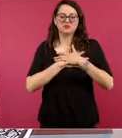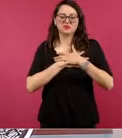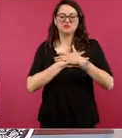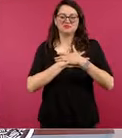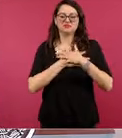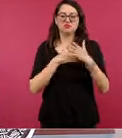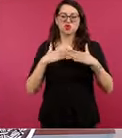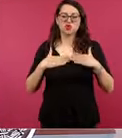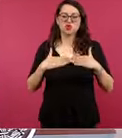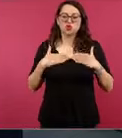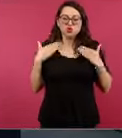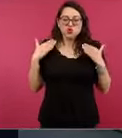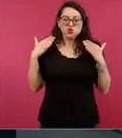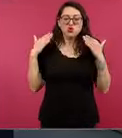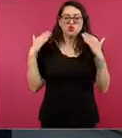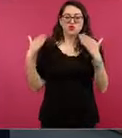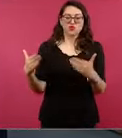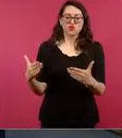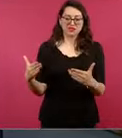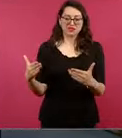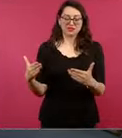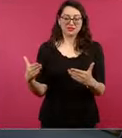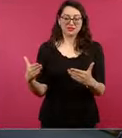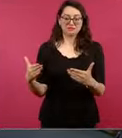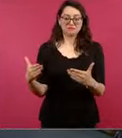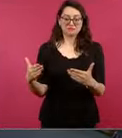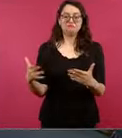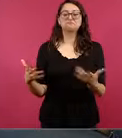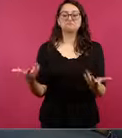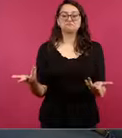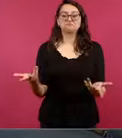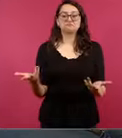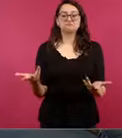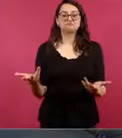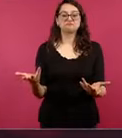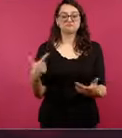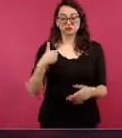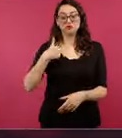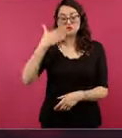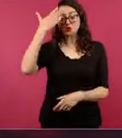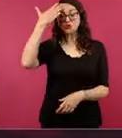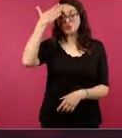mucha confianza al pueblo. Y por eso